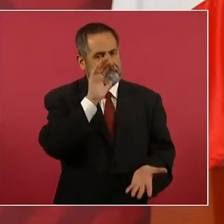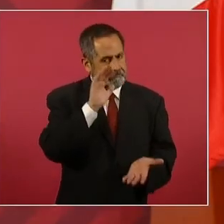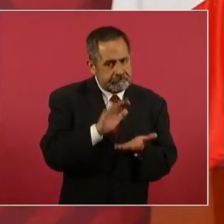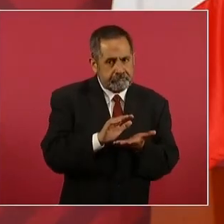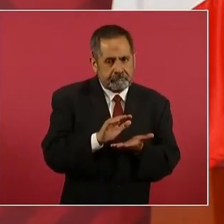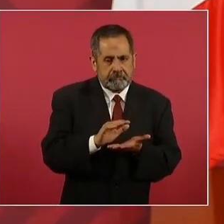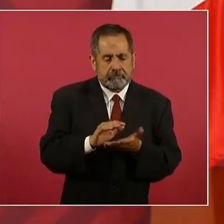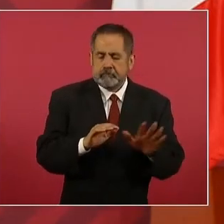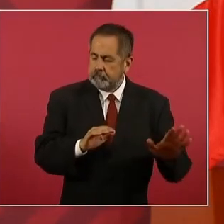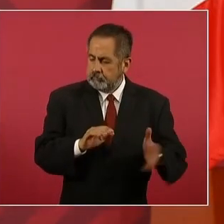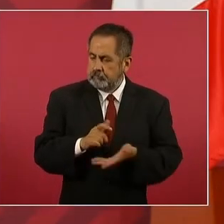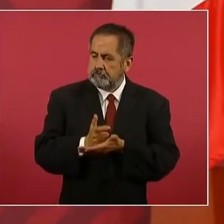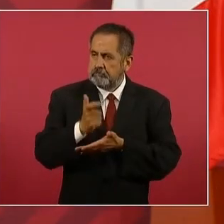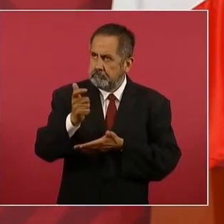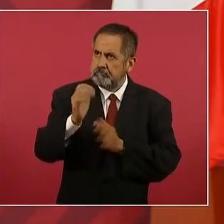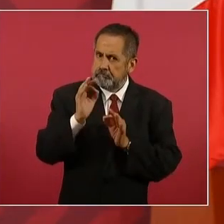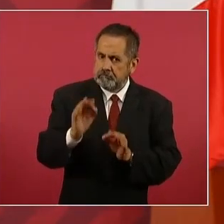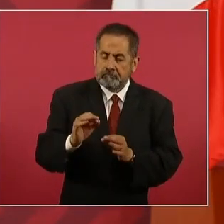Hacían su agosto.